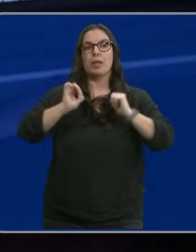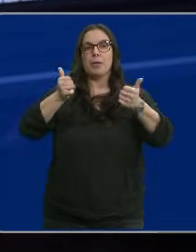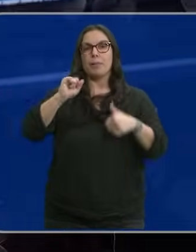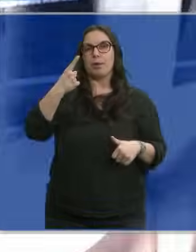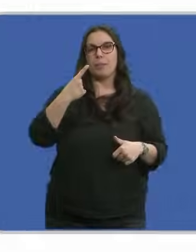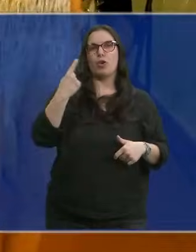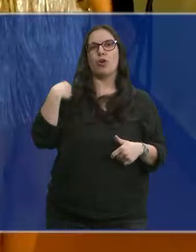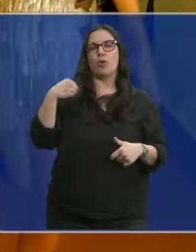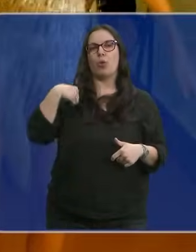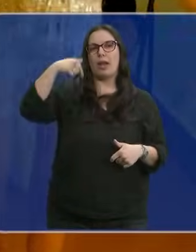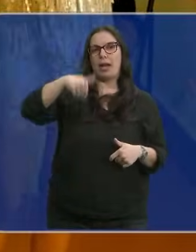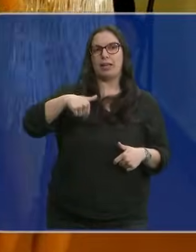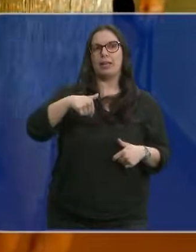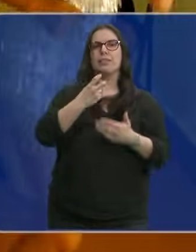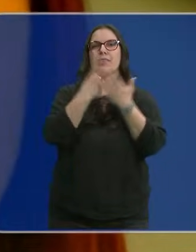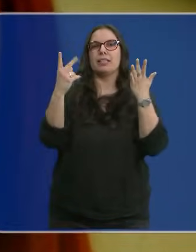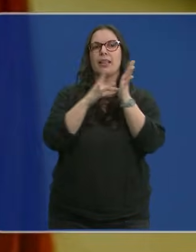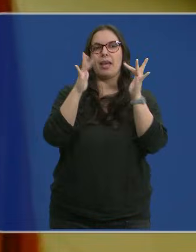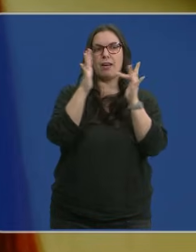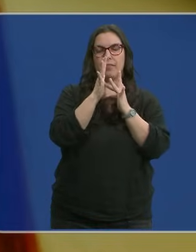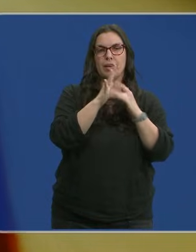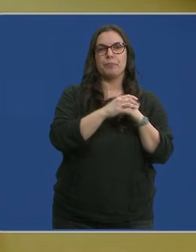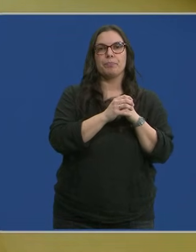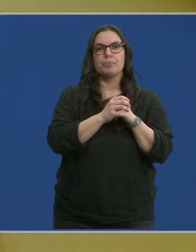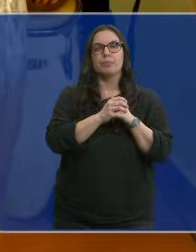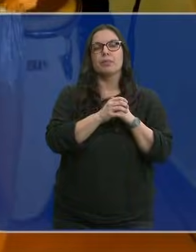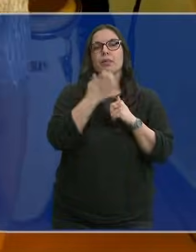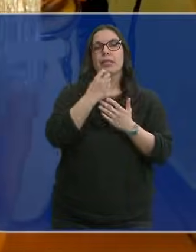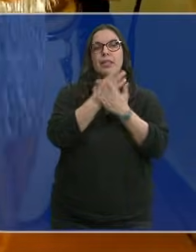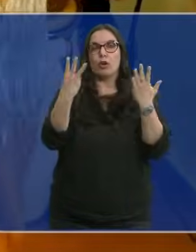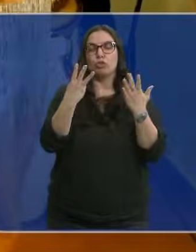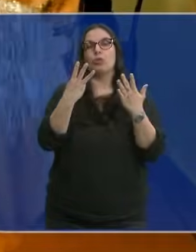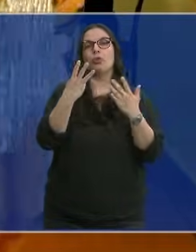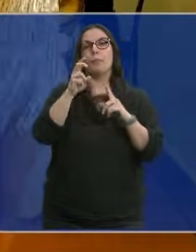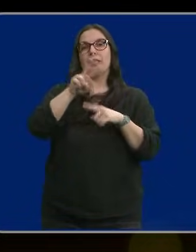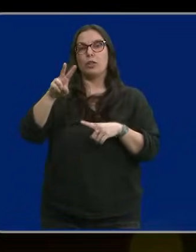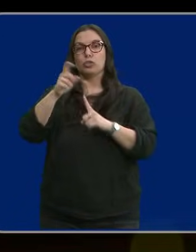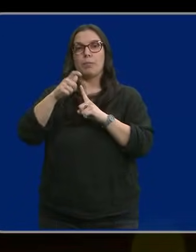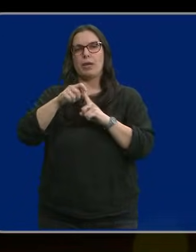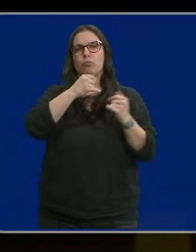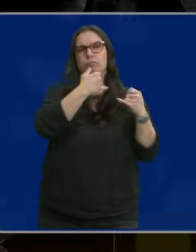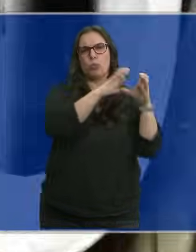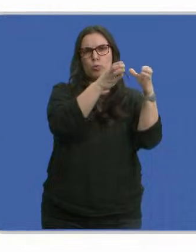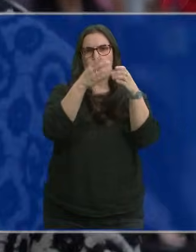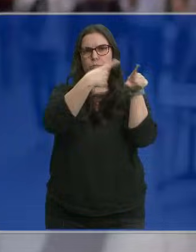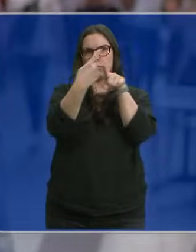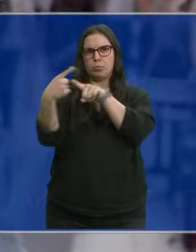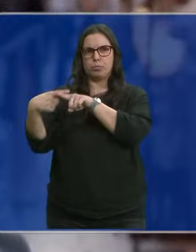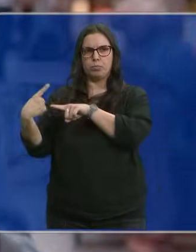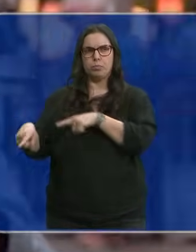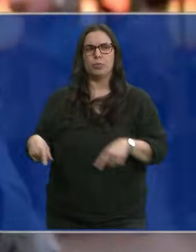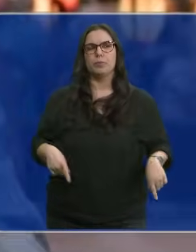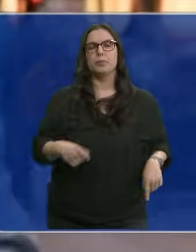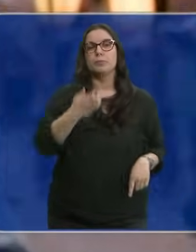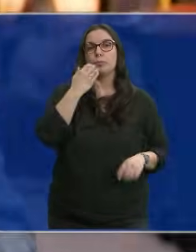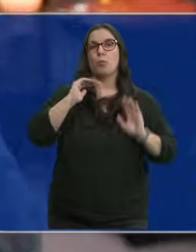con El Arrebato en Castilla y León el 17 de abril, DJ Nox el 18, el 22 de mayo Nueva Línea y el 23 el regreso